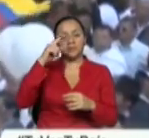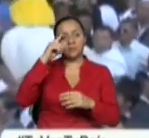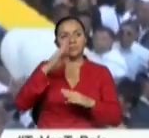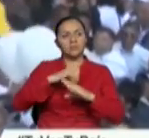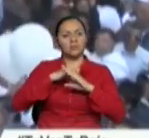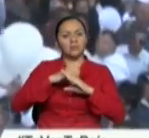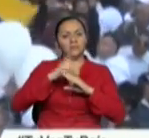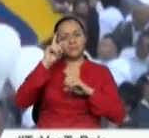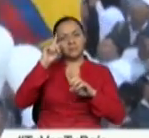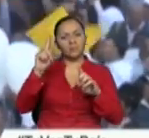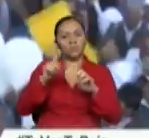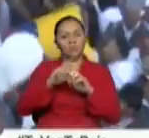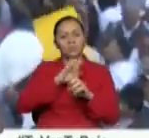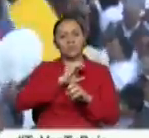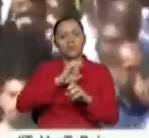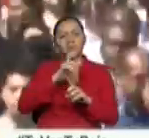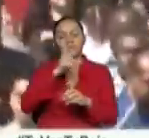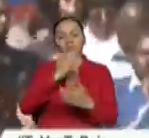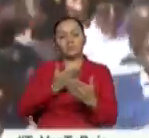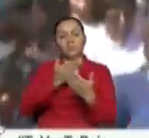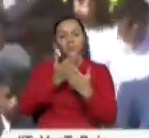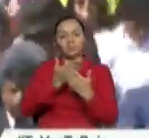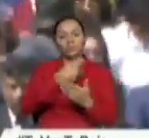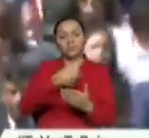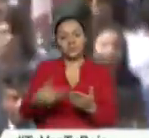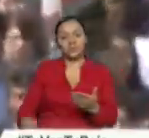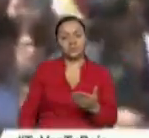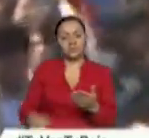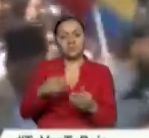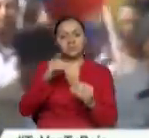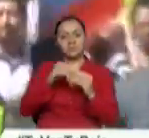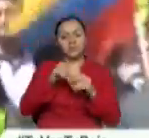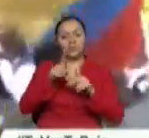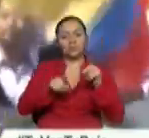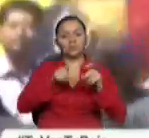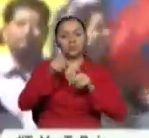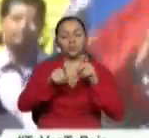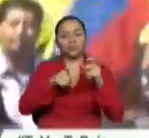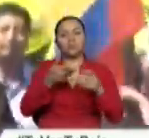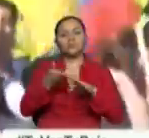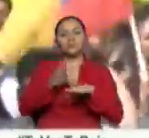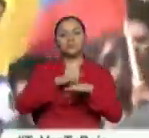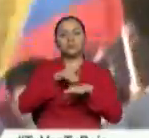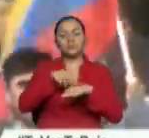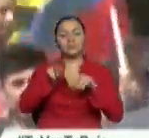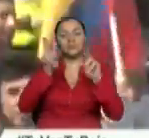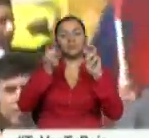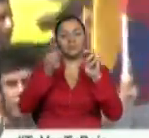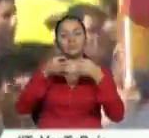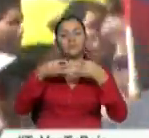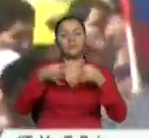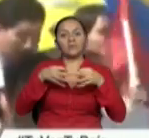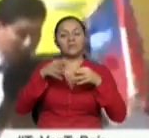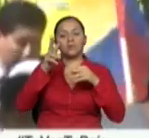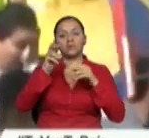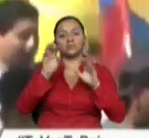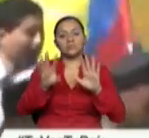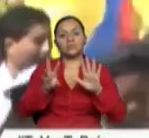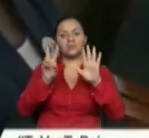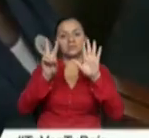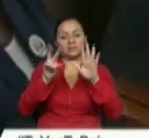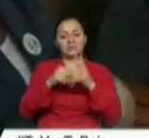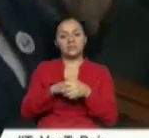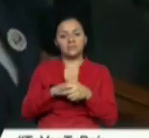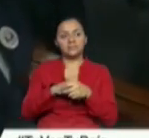el pacto ético propuesto por el ejecutivo y la consulta popular que se hará sobre este tema en febrero de 2017